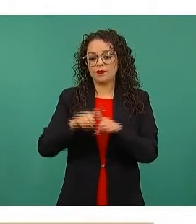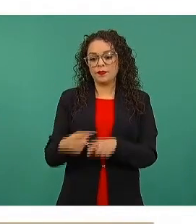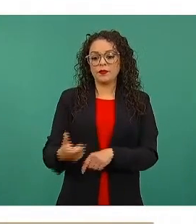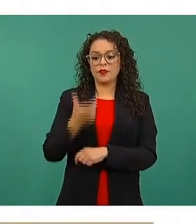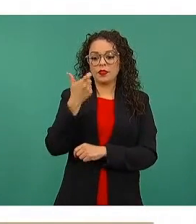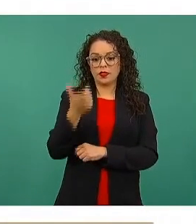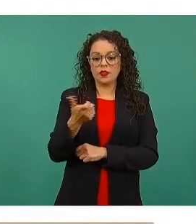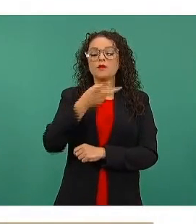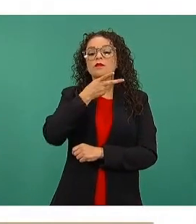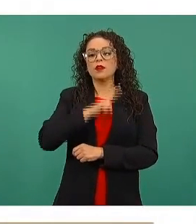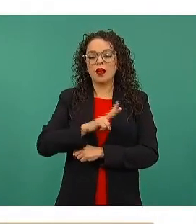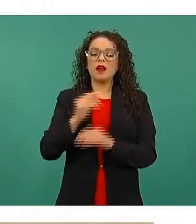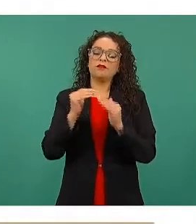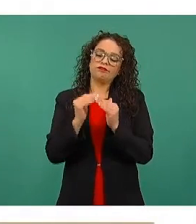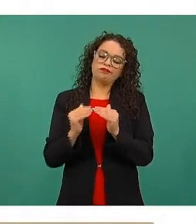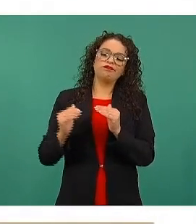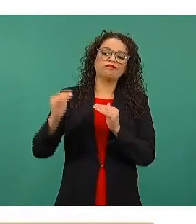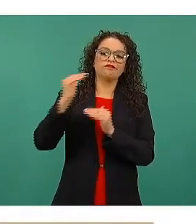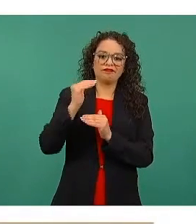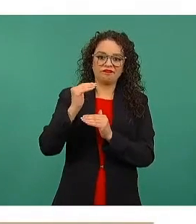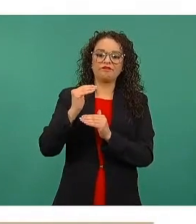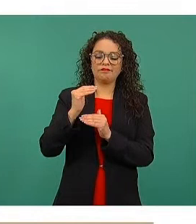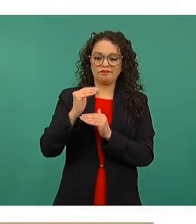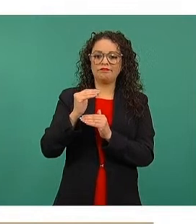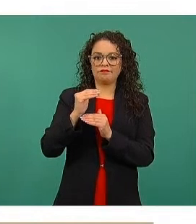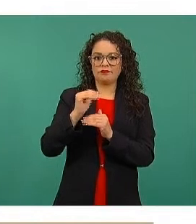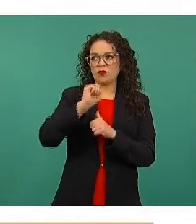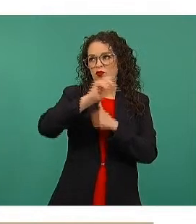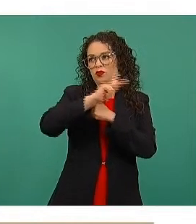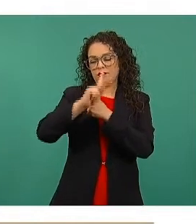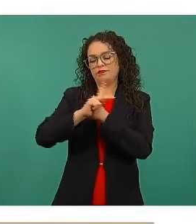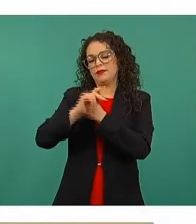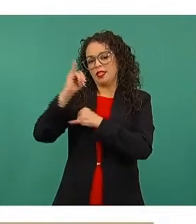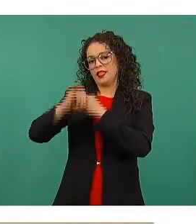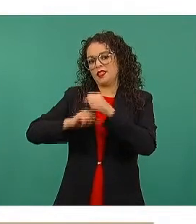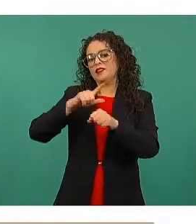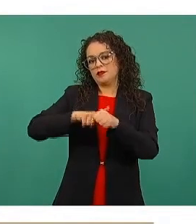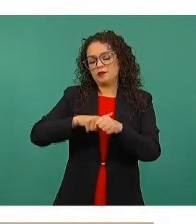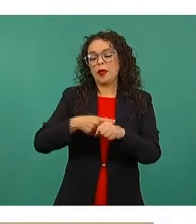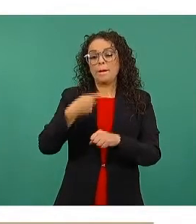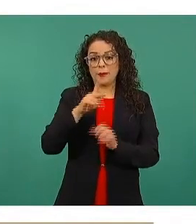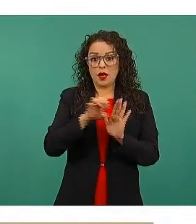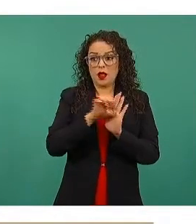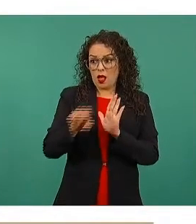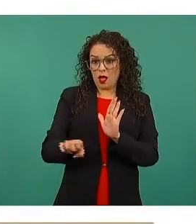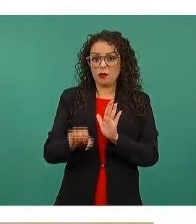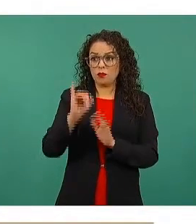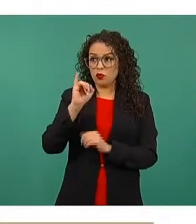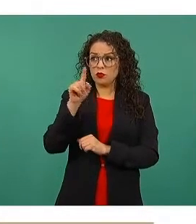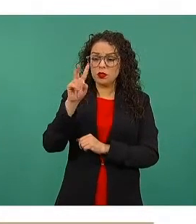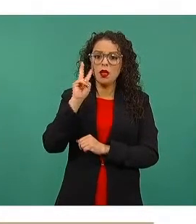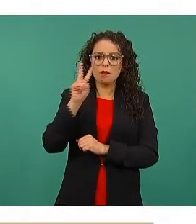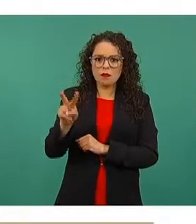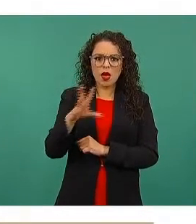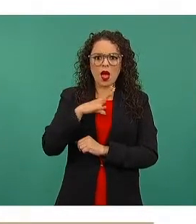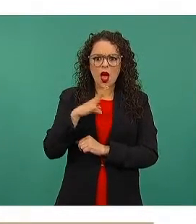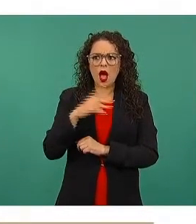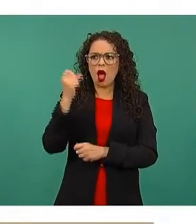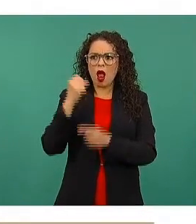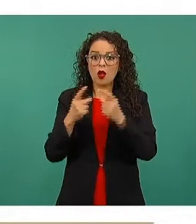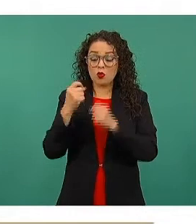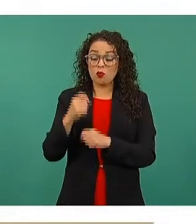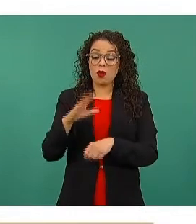precios del petróleo a nivel internacional. Afortunadamente sigue habiendo muchos ejemplos que dan por abajo del